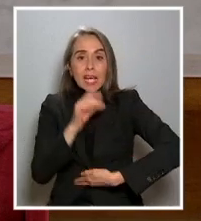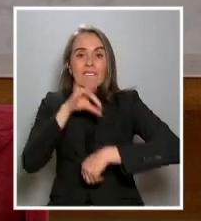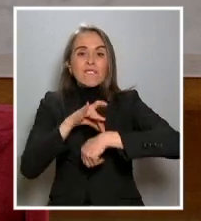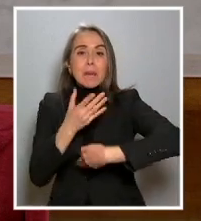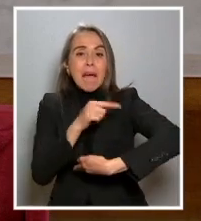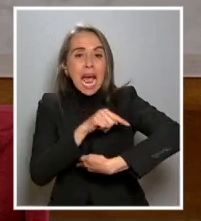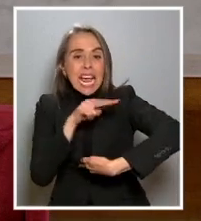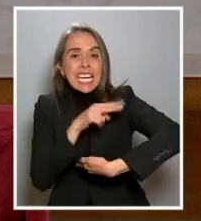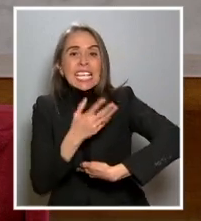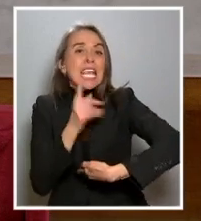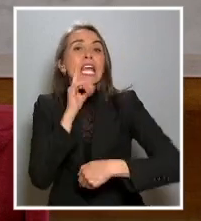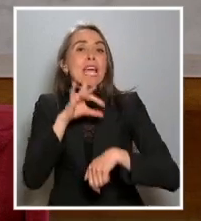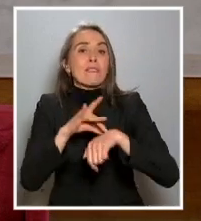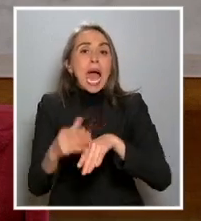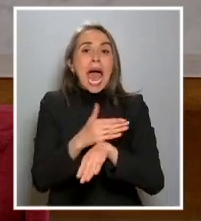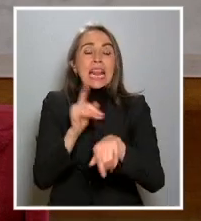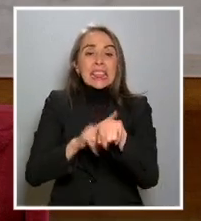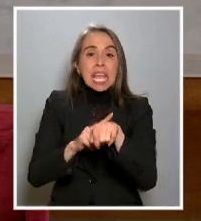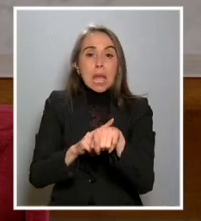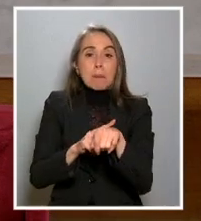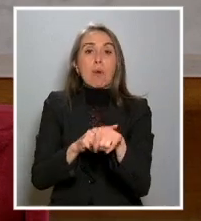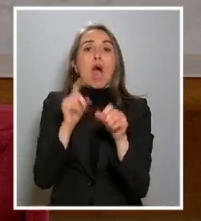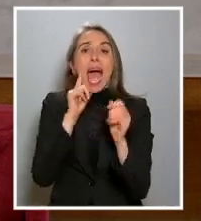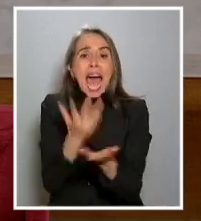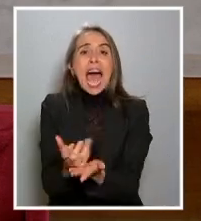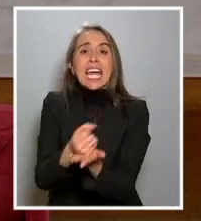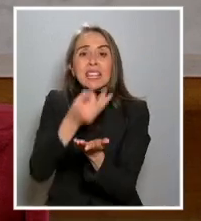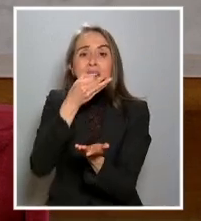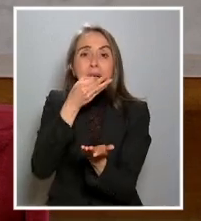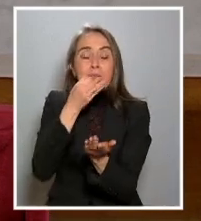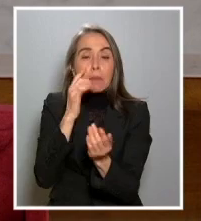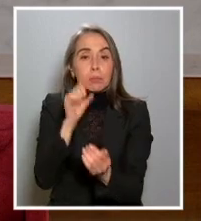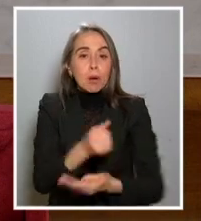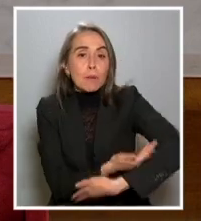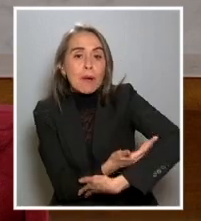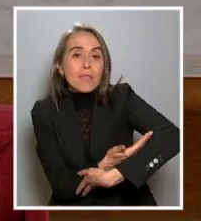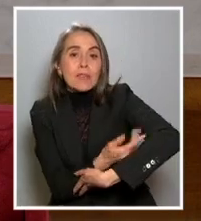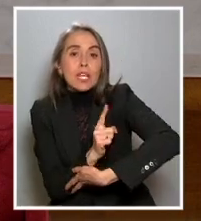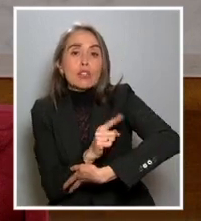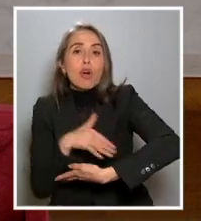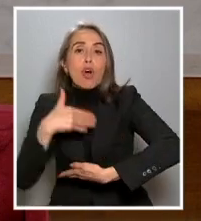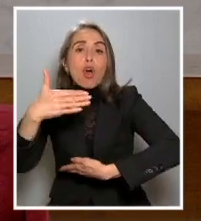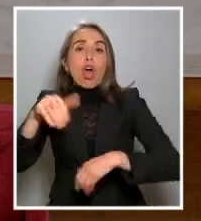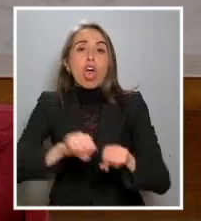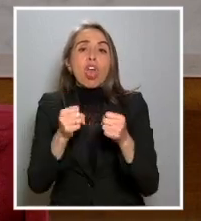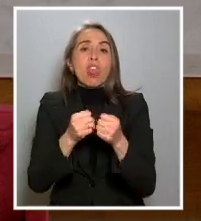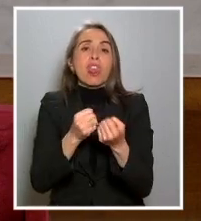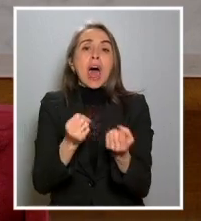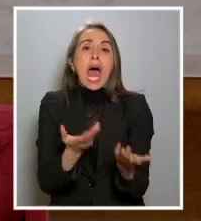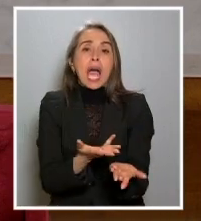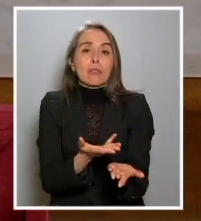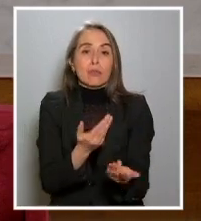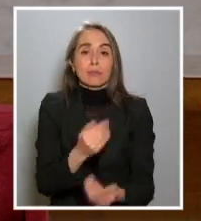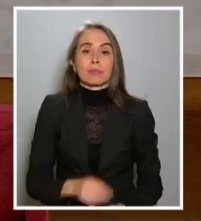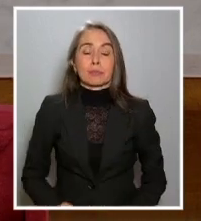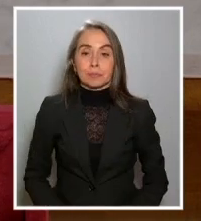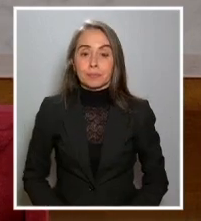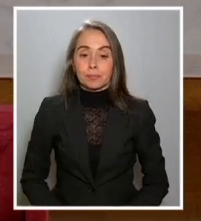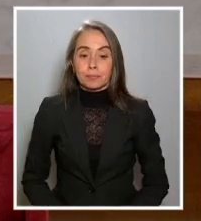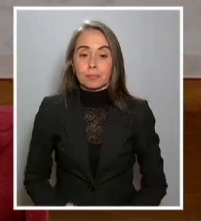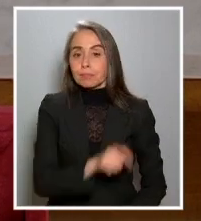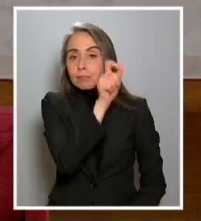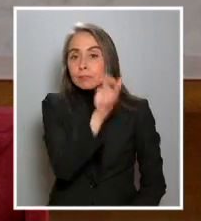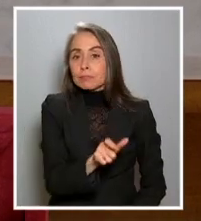para detectar condiciones tempranas que tienen tratamiento y con ello evitar o moderar el daño que estas puedan causar.